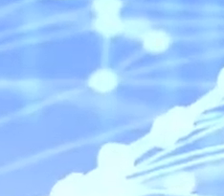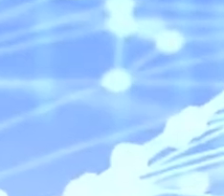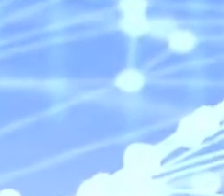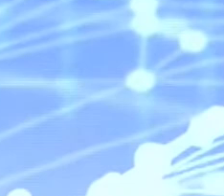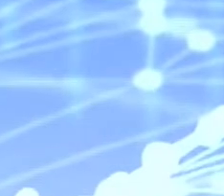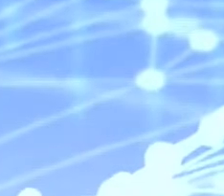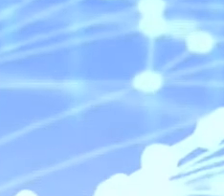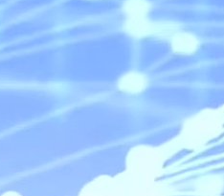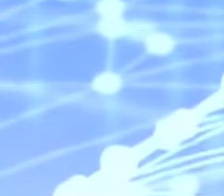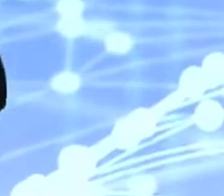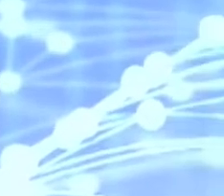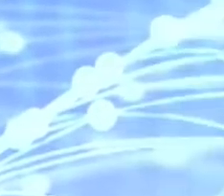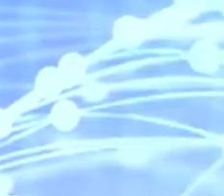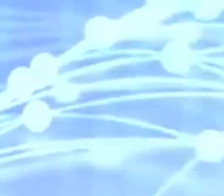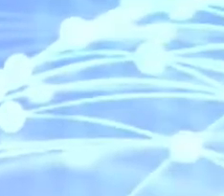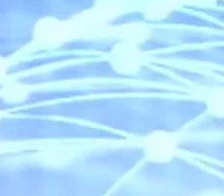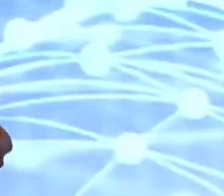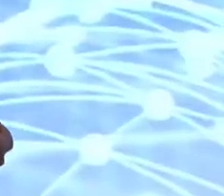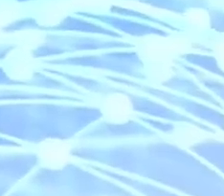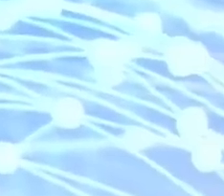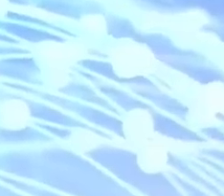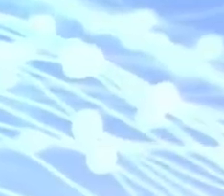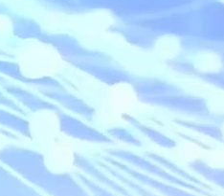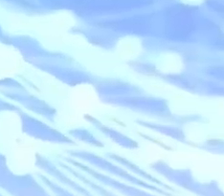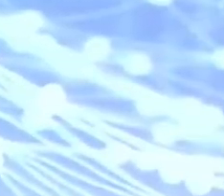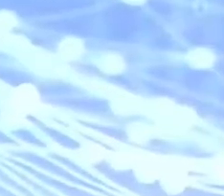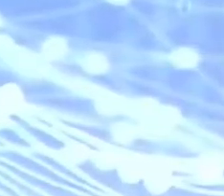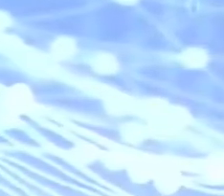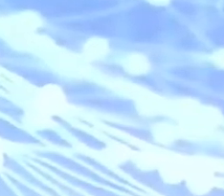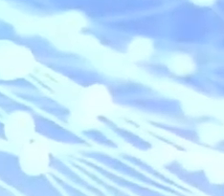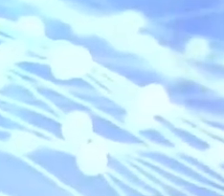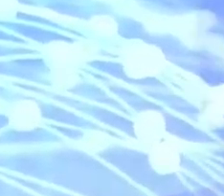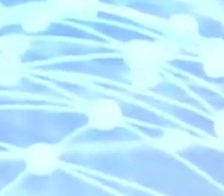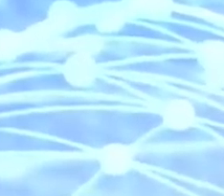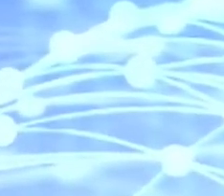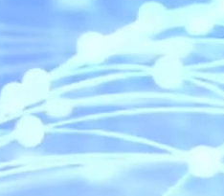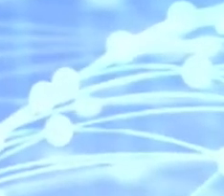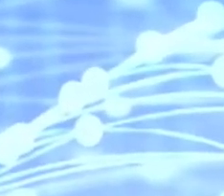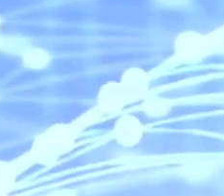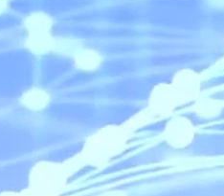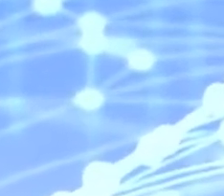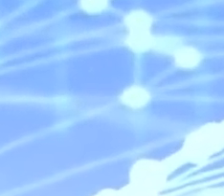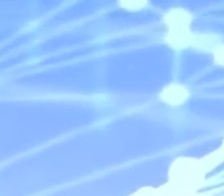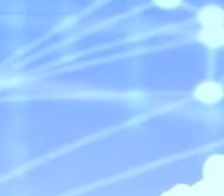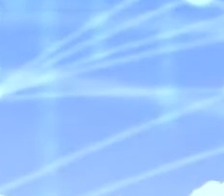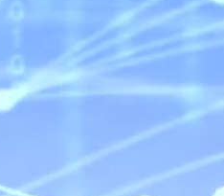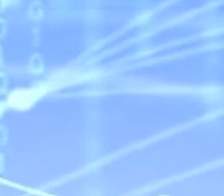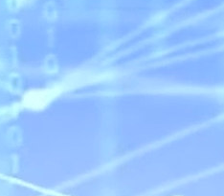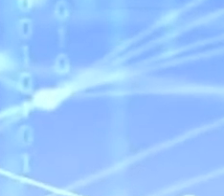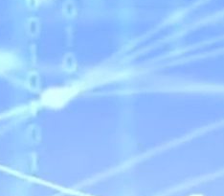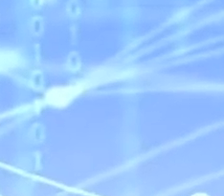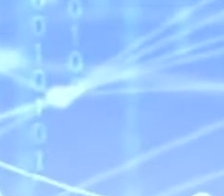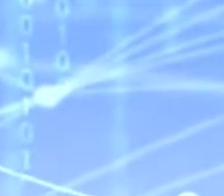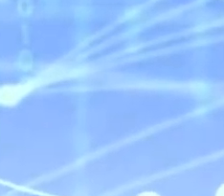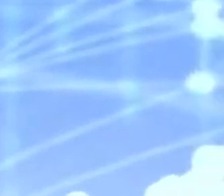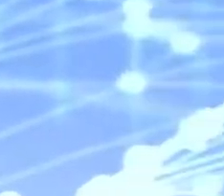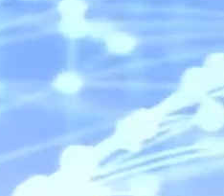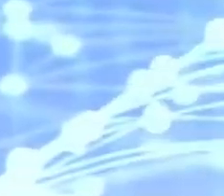ser pacientes conmigo. Esta es la hora más dura del día. Espero entretenerlos para que no se